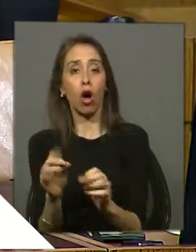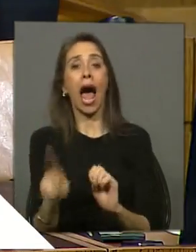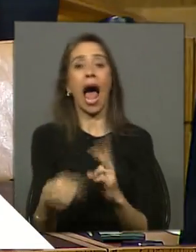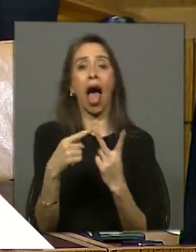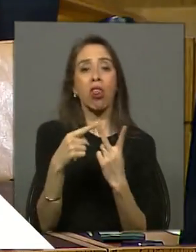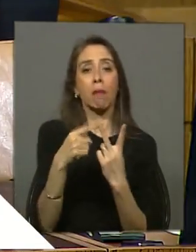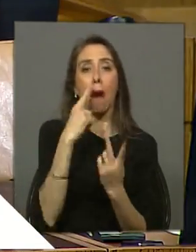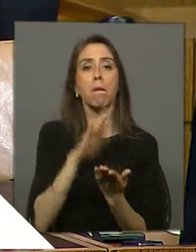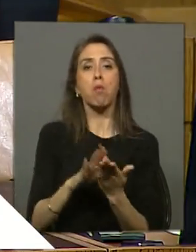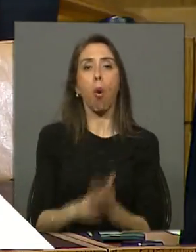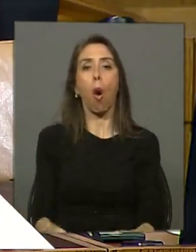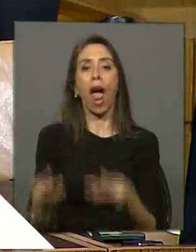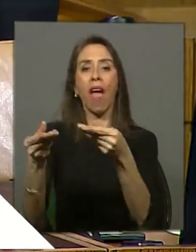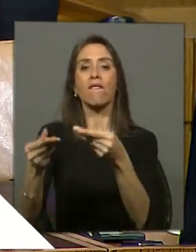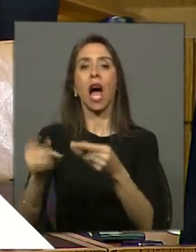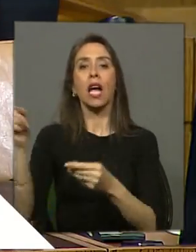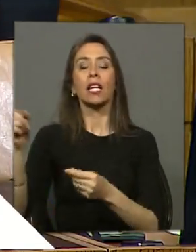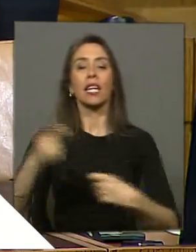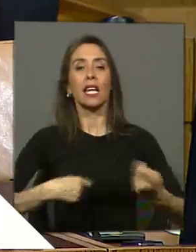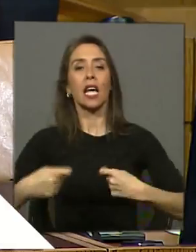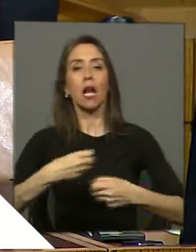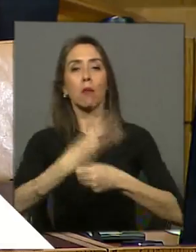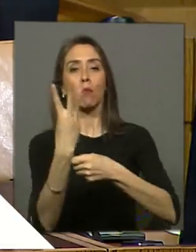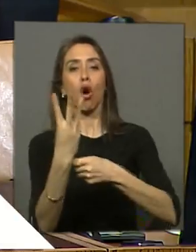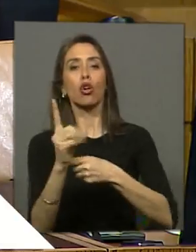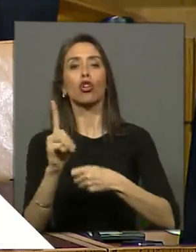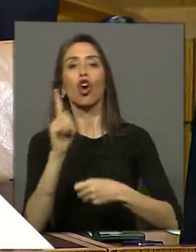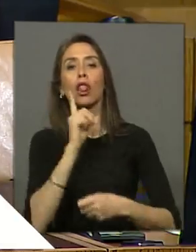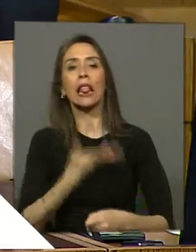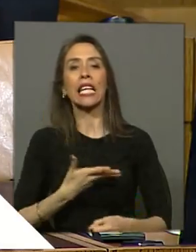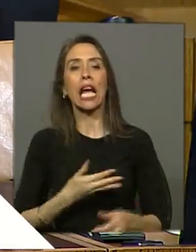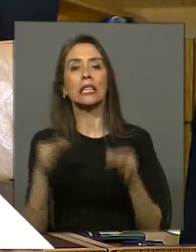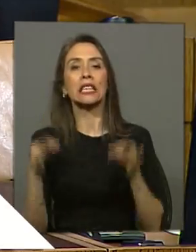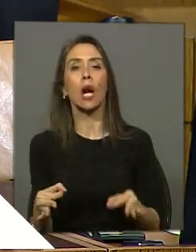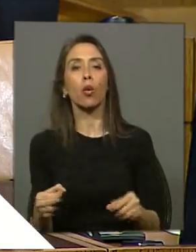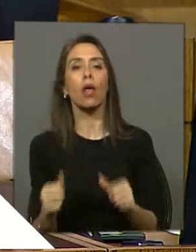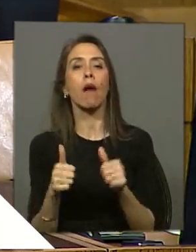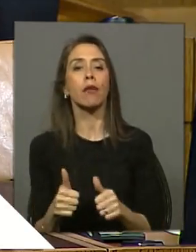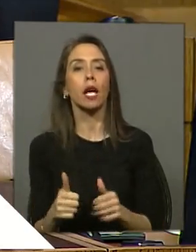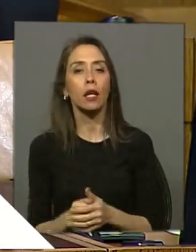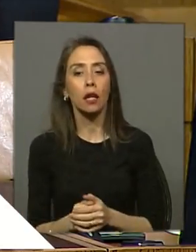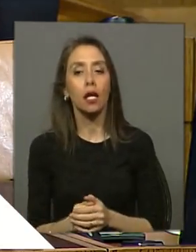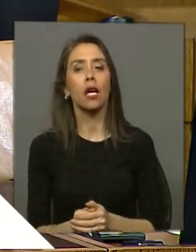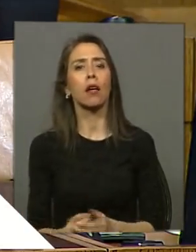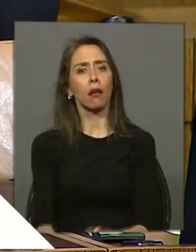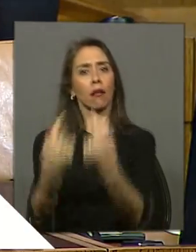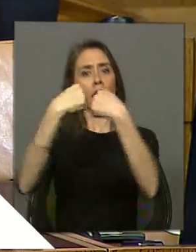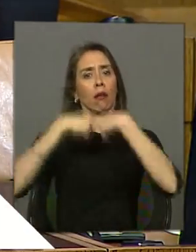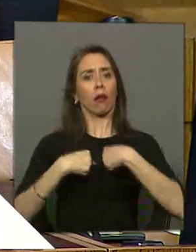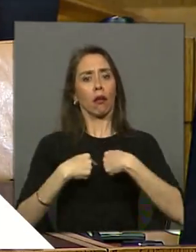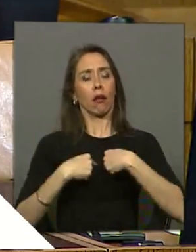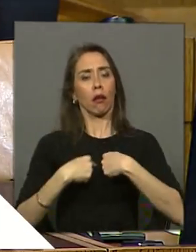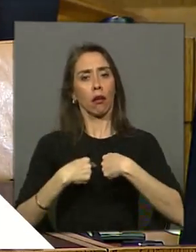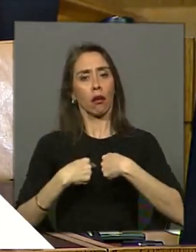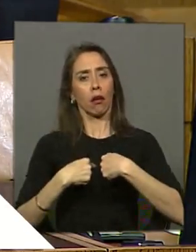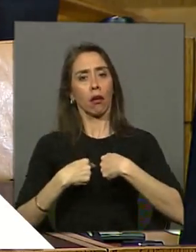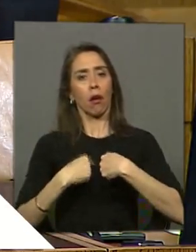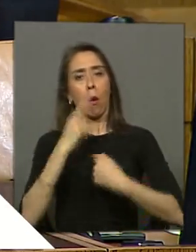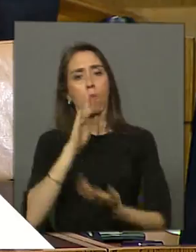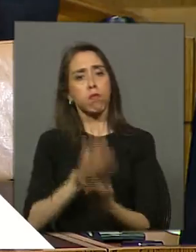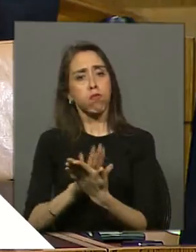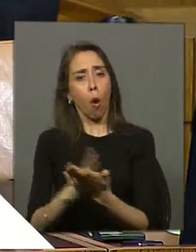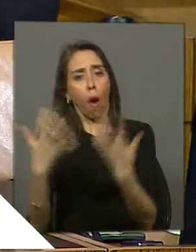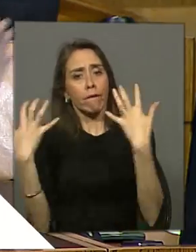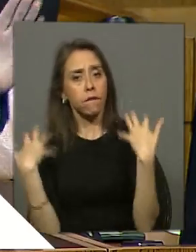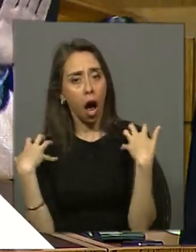centro comercial no adoptó las medidas de seguridad adecuadas es decir ahora otra carga en contra del consumidor